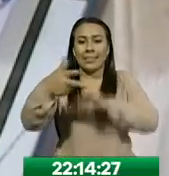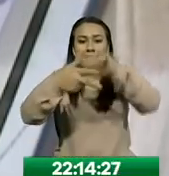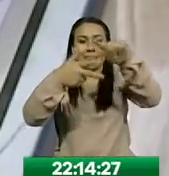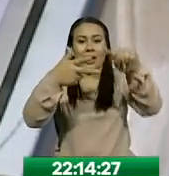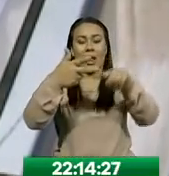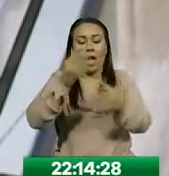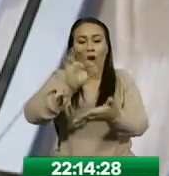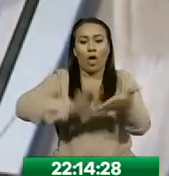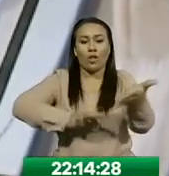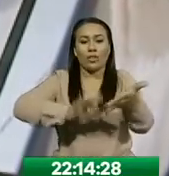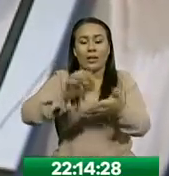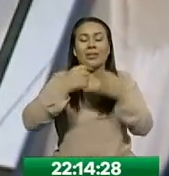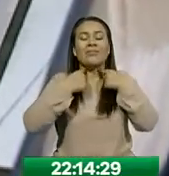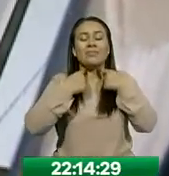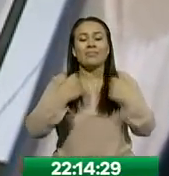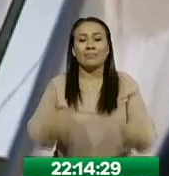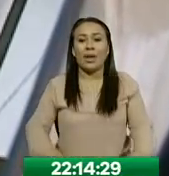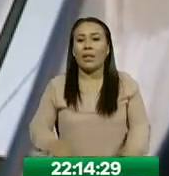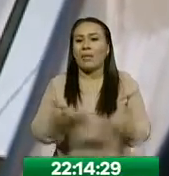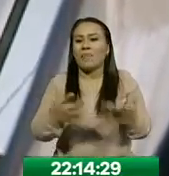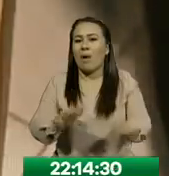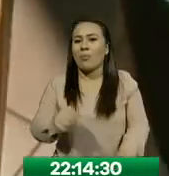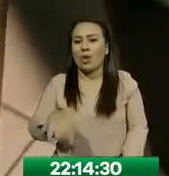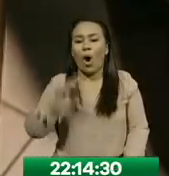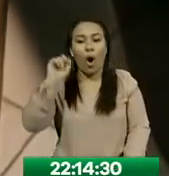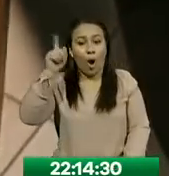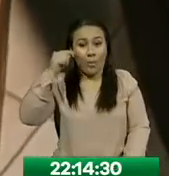contratos. El perjuicio al Estado ascendería a